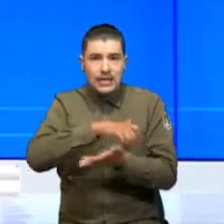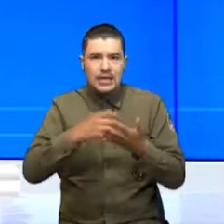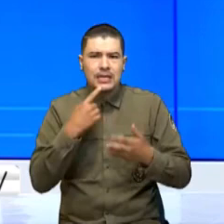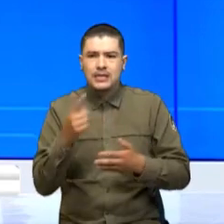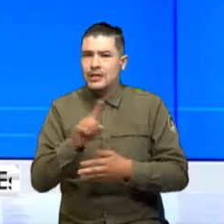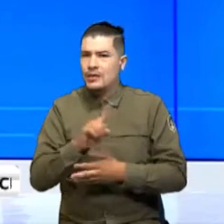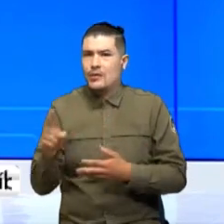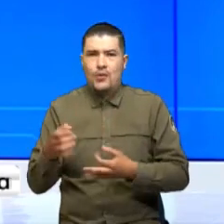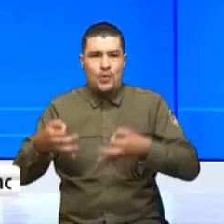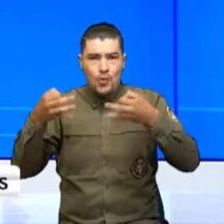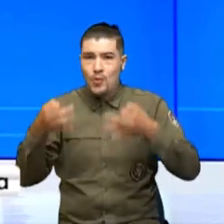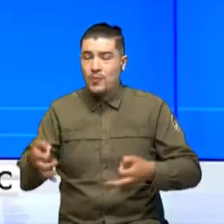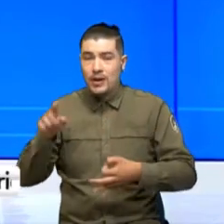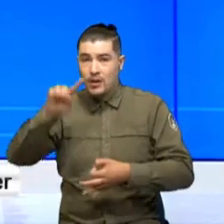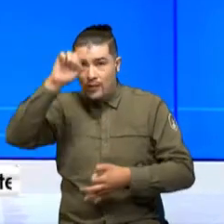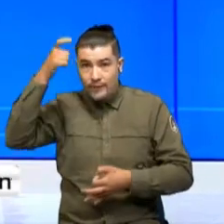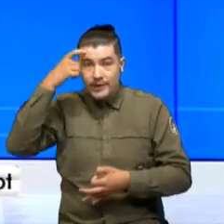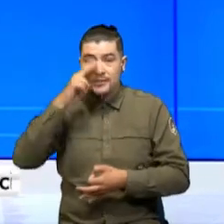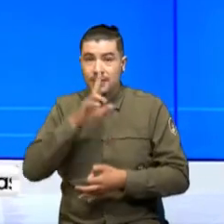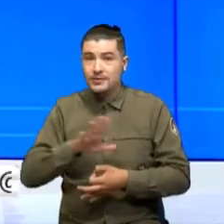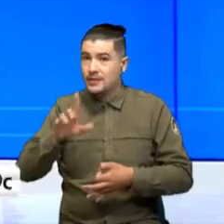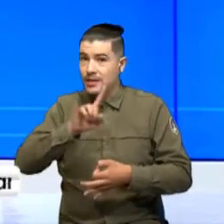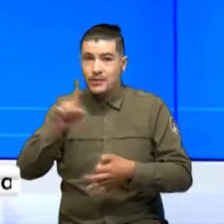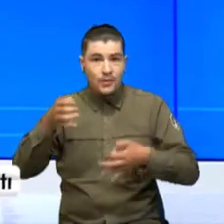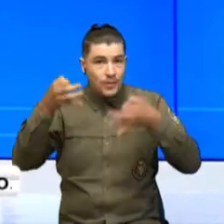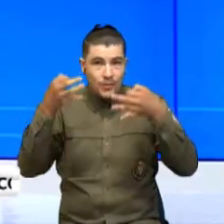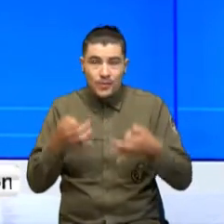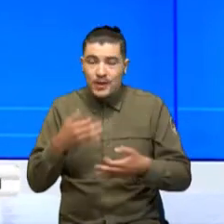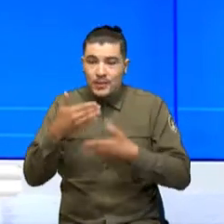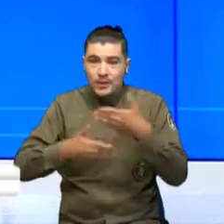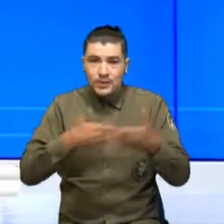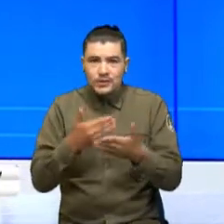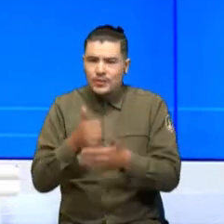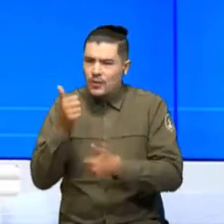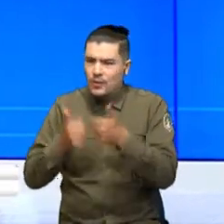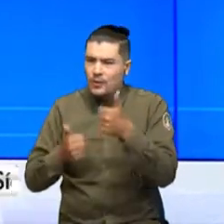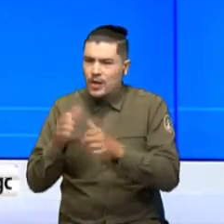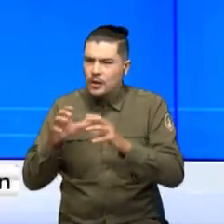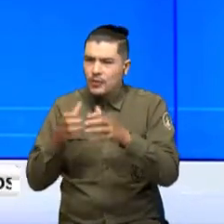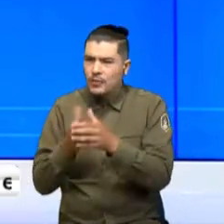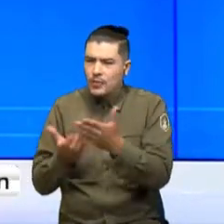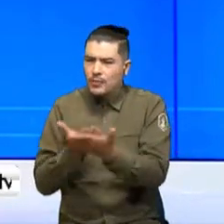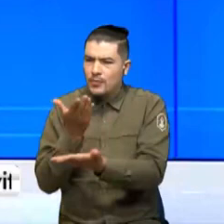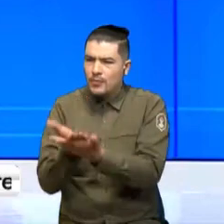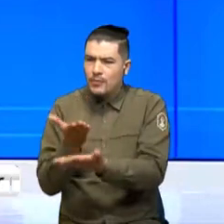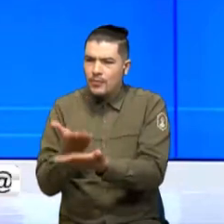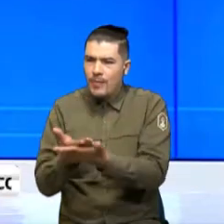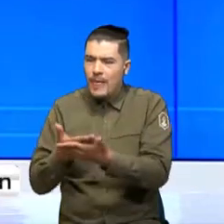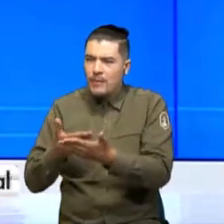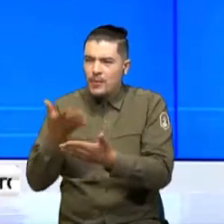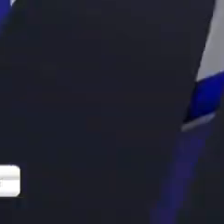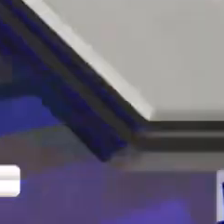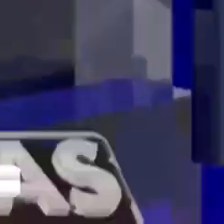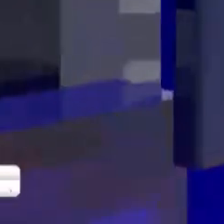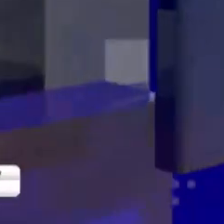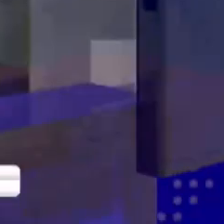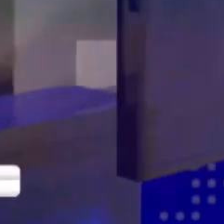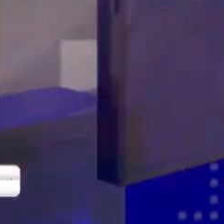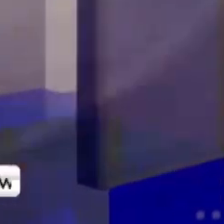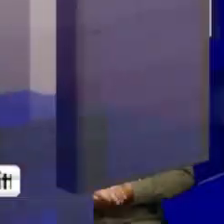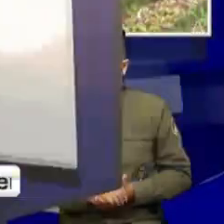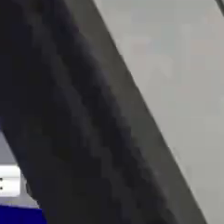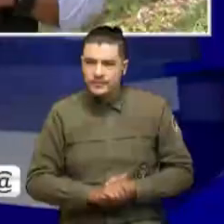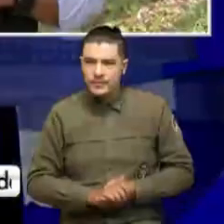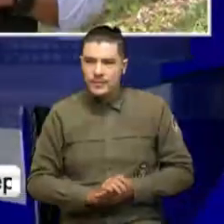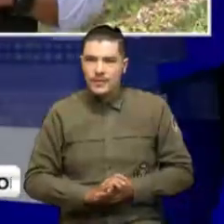actividades los compañeros vesga los tiene más información john cuéntenos que argumenta el sindicato específicamente para realizar este nuevo paro adelante